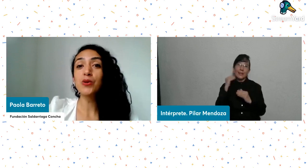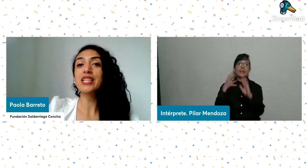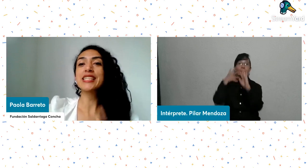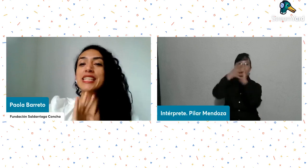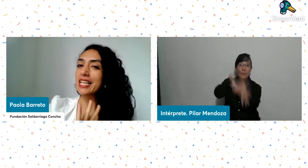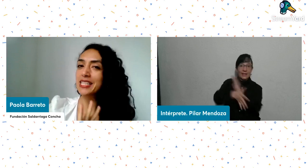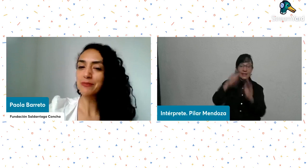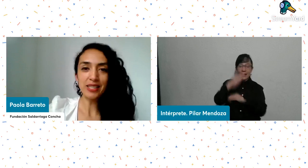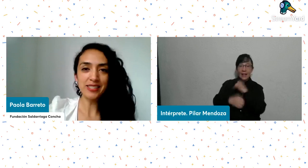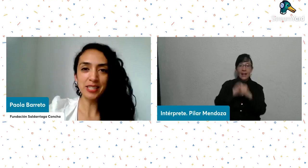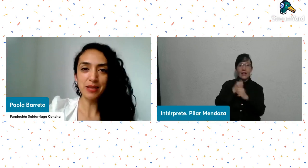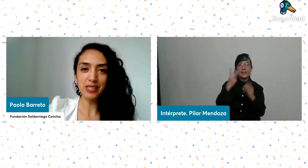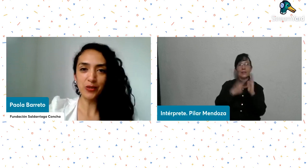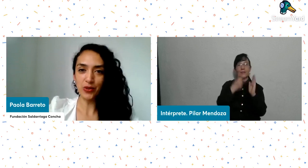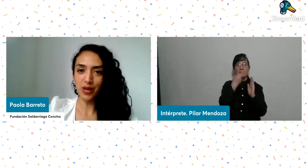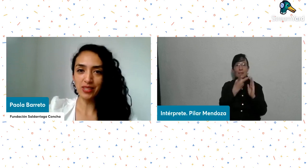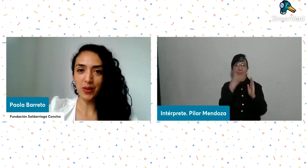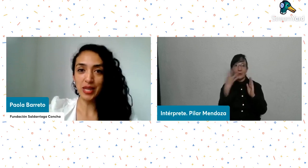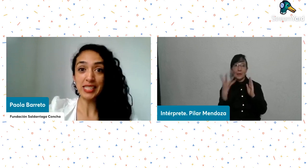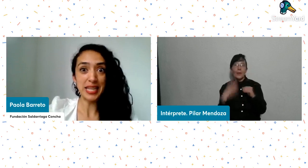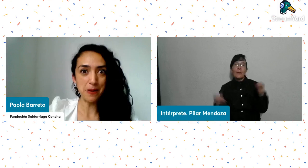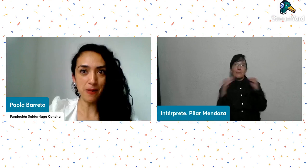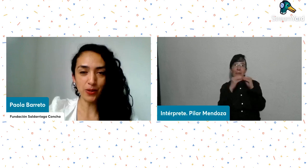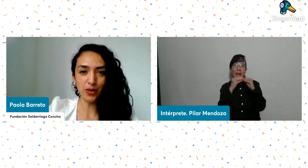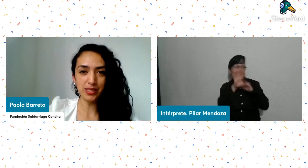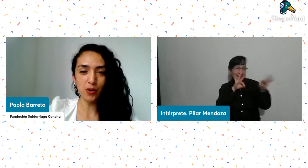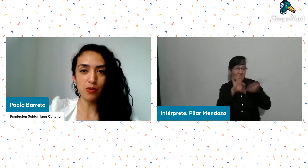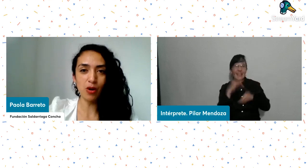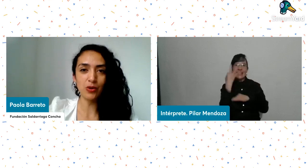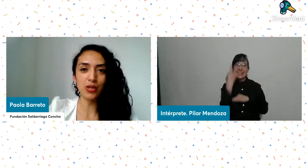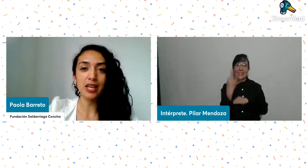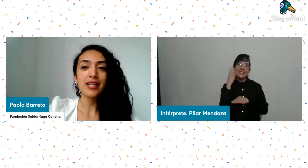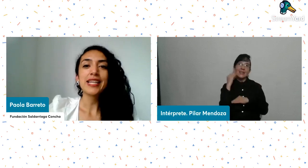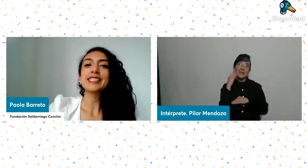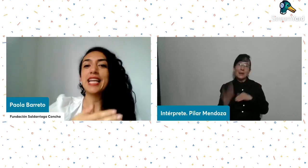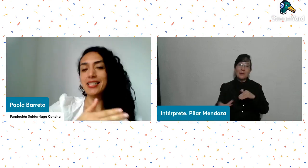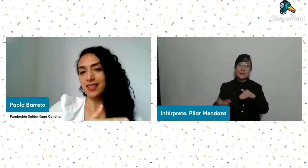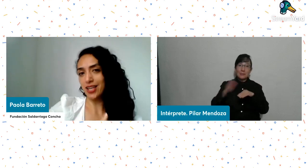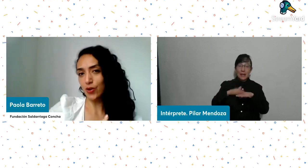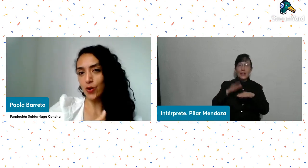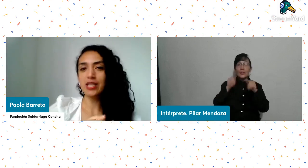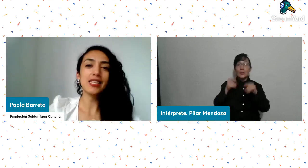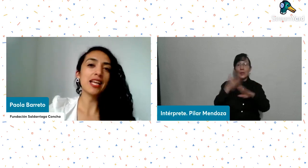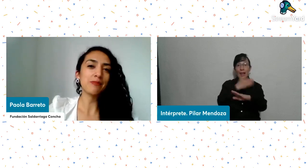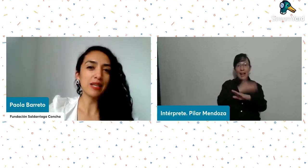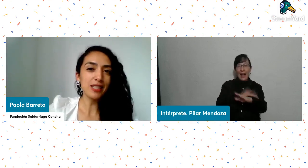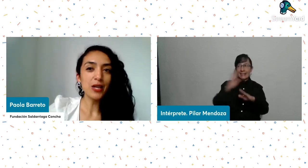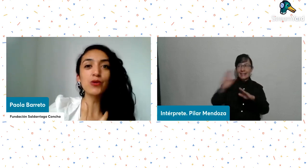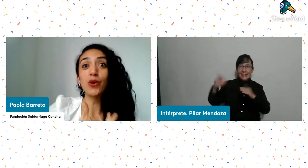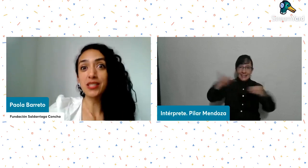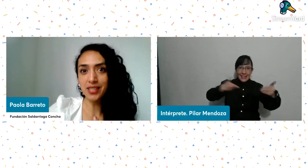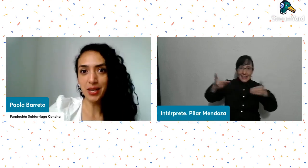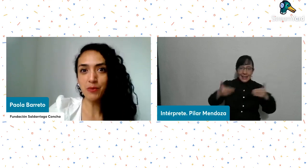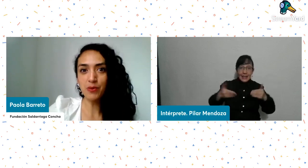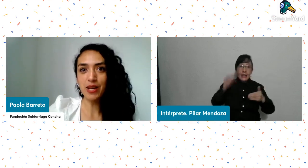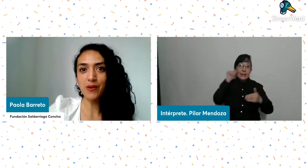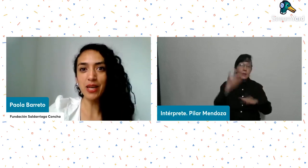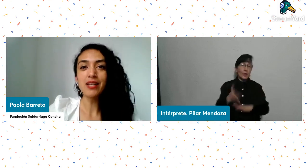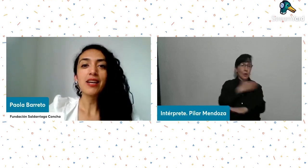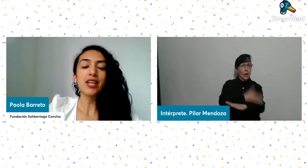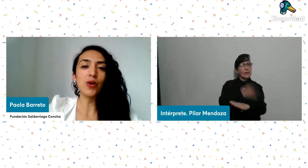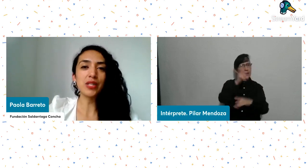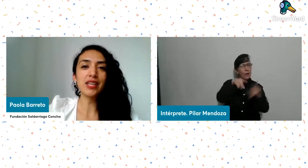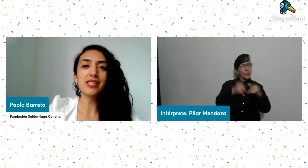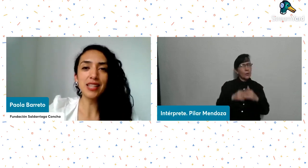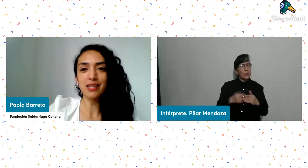vamos a conocer tres experiencias más que fueron ganadoras en el marco de esta convocatoria. Si las anteriores se las perdieron o las quieren volver a